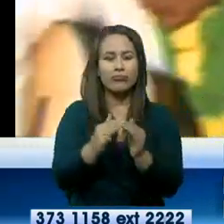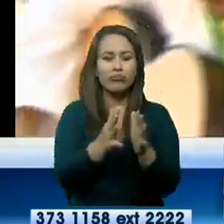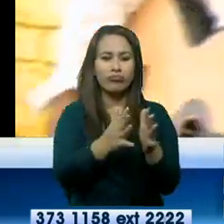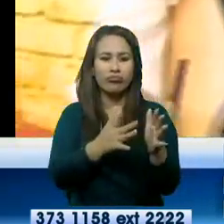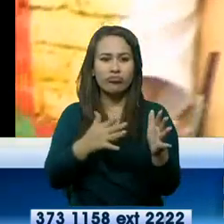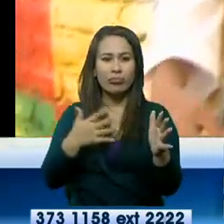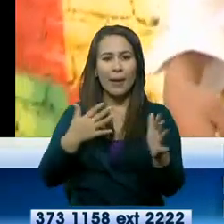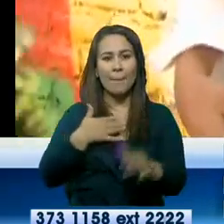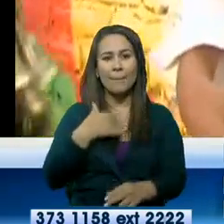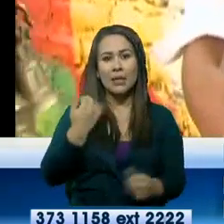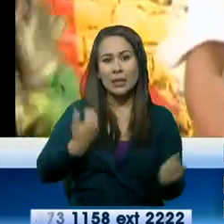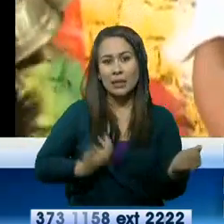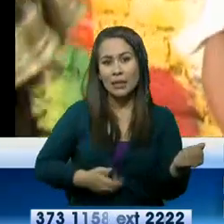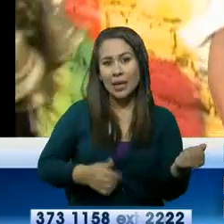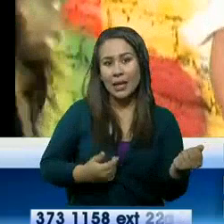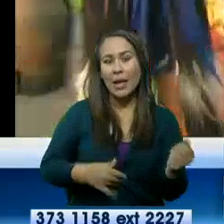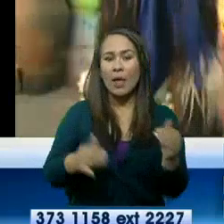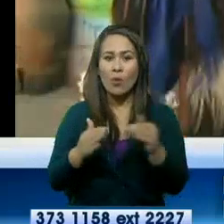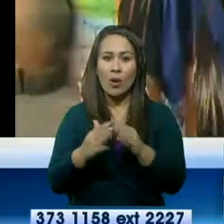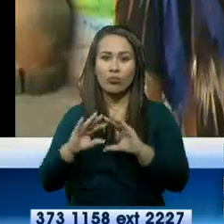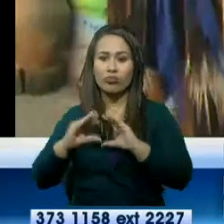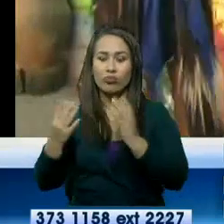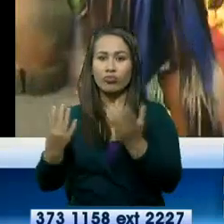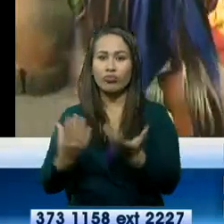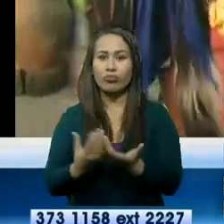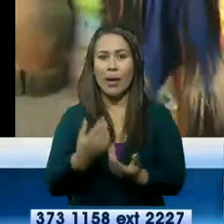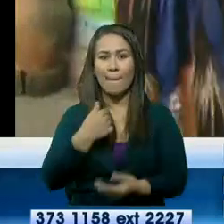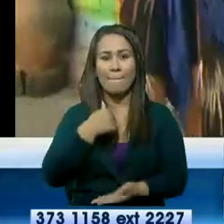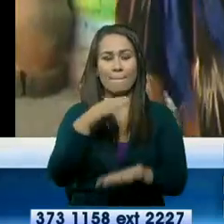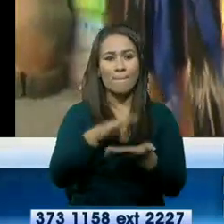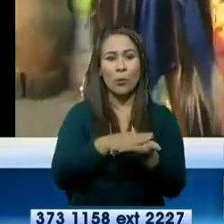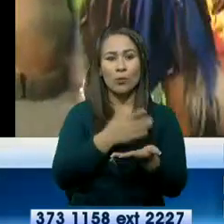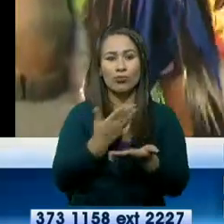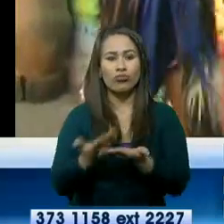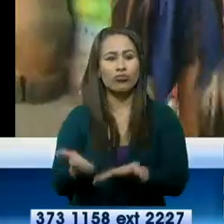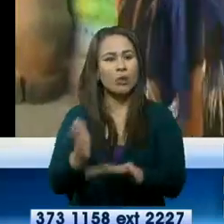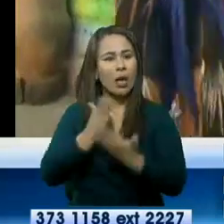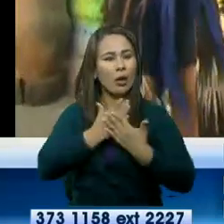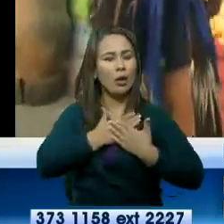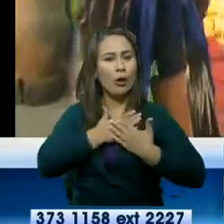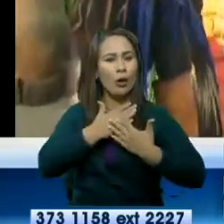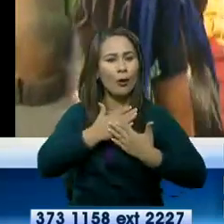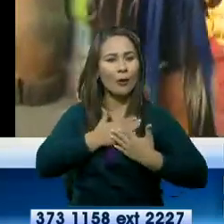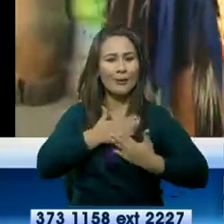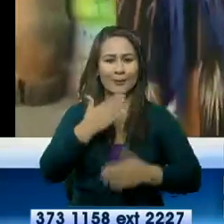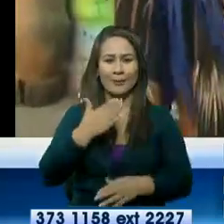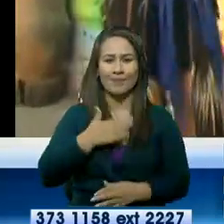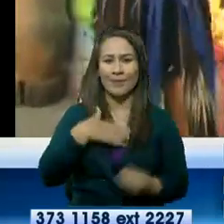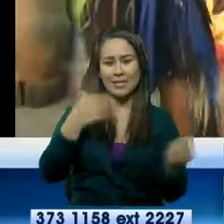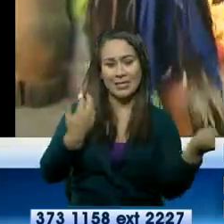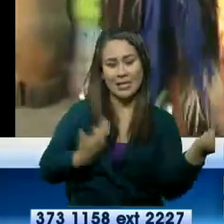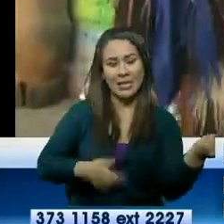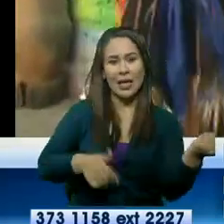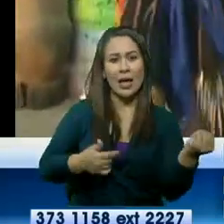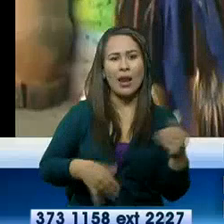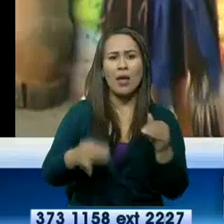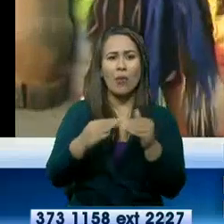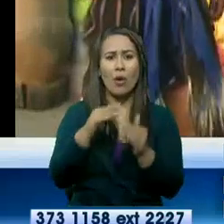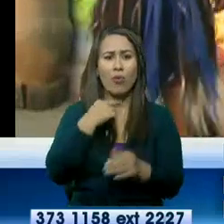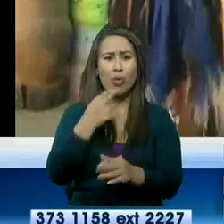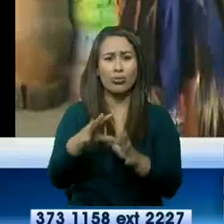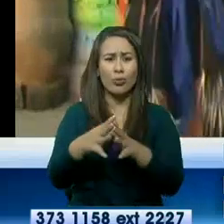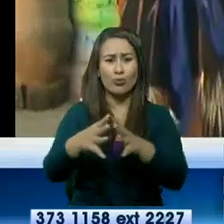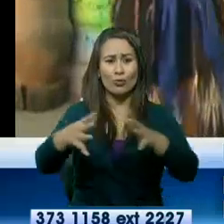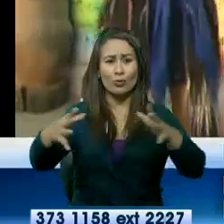mi guitarra es una orquesta, mis coplas son todas tuyas, mi guitarra es una orquesta, mis coplas.